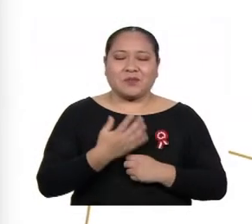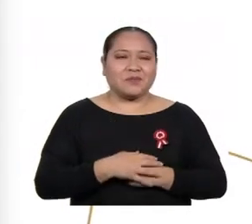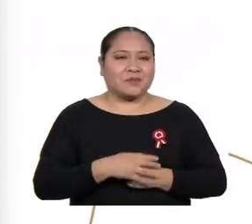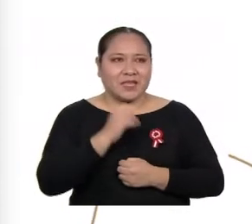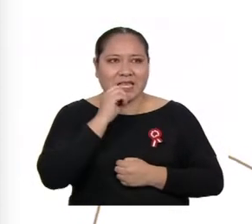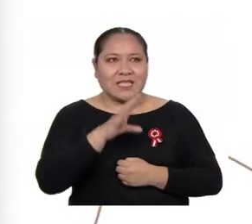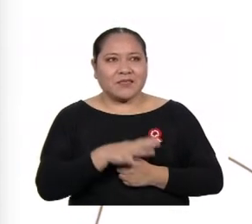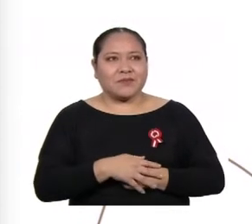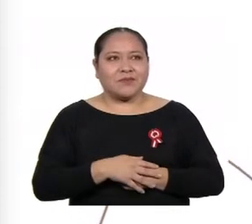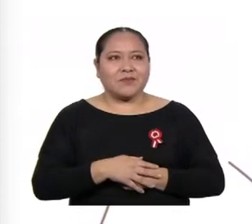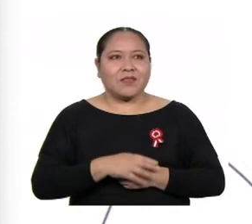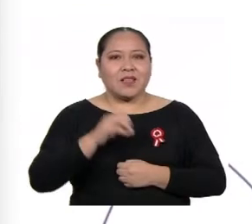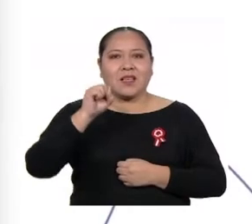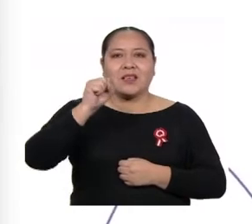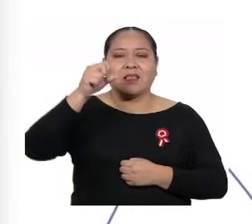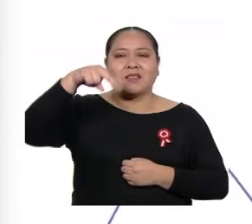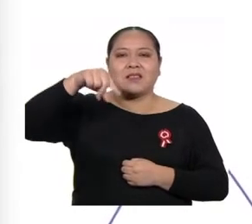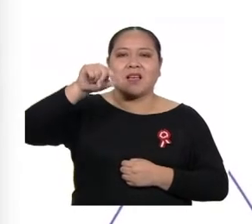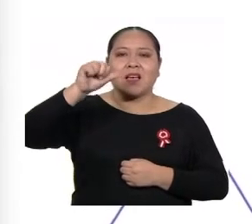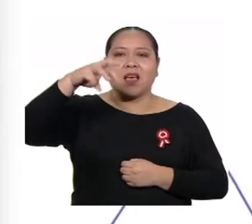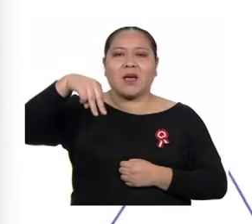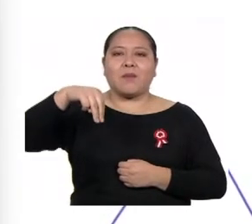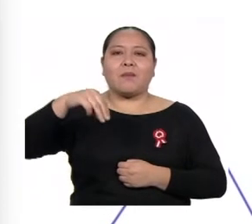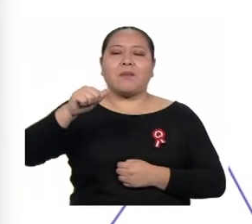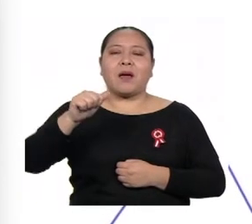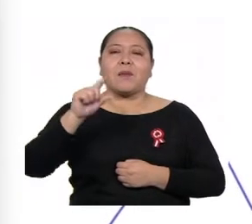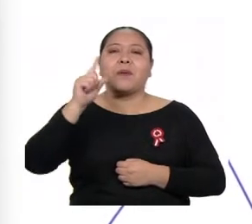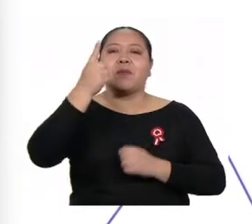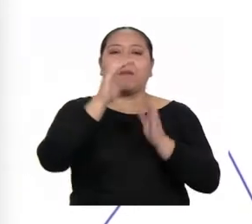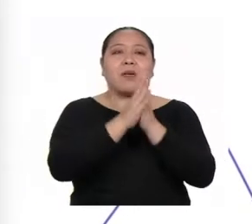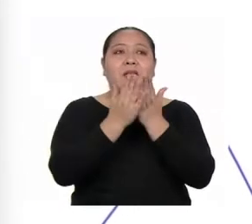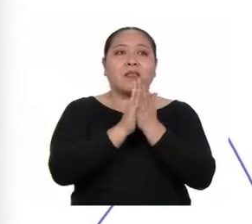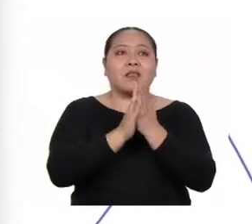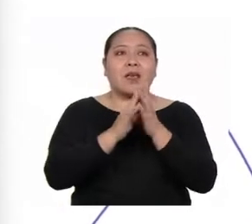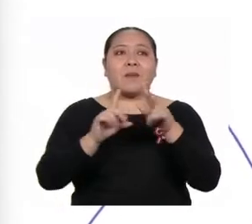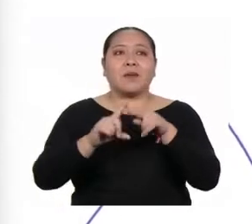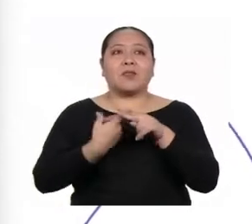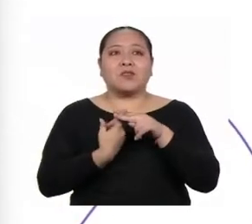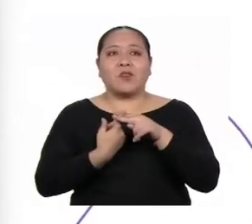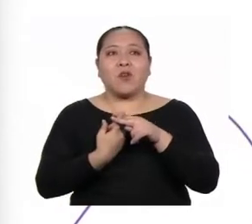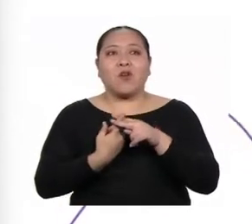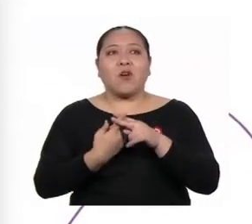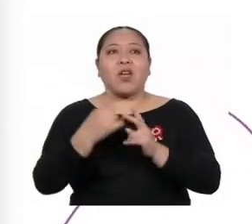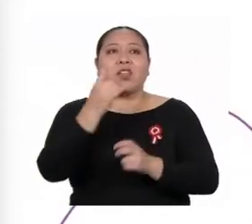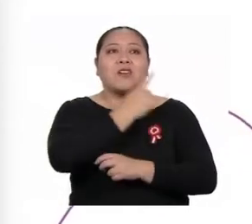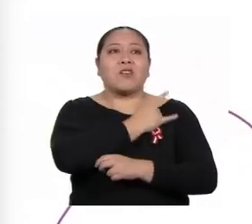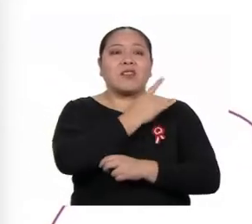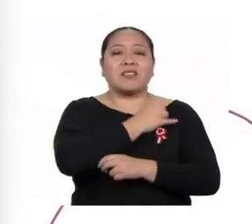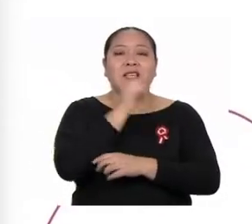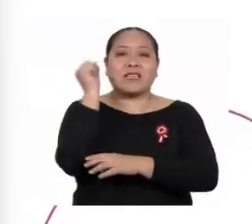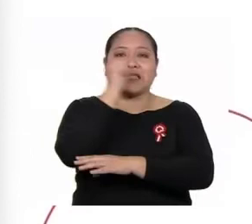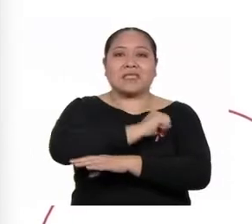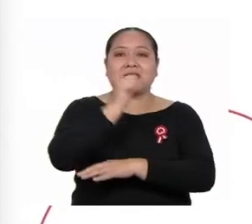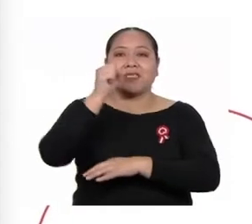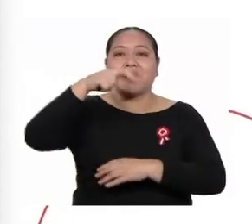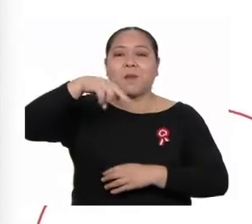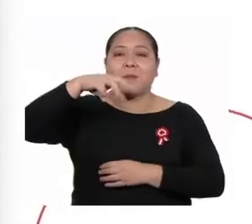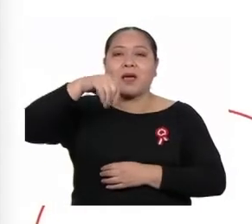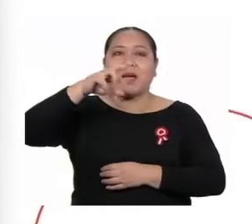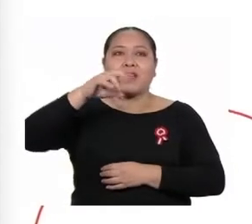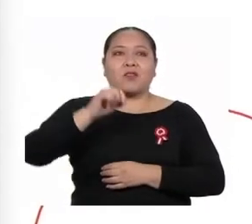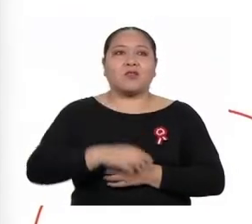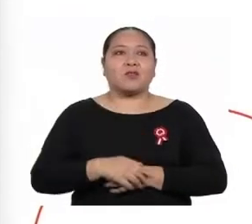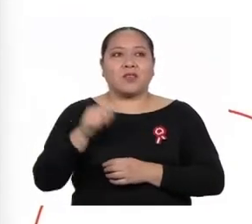así: Sangama, mi primera novela, nació en la Facultad de Letras de la Universidad Mayor de San Marcos, en